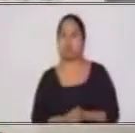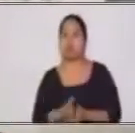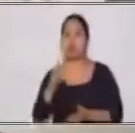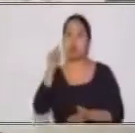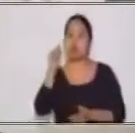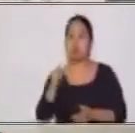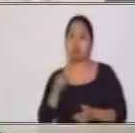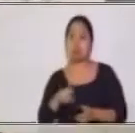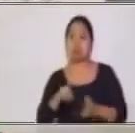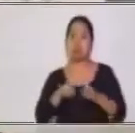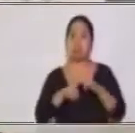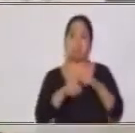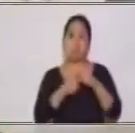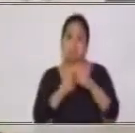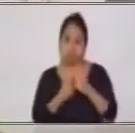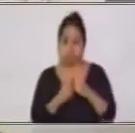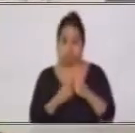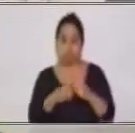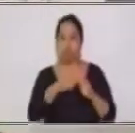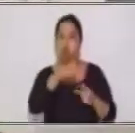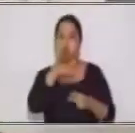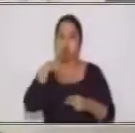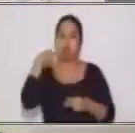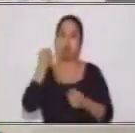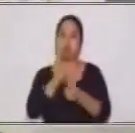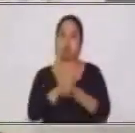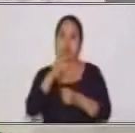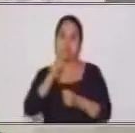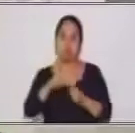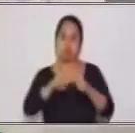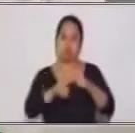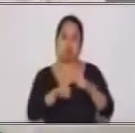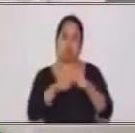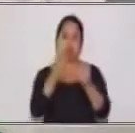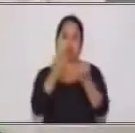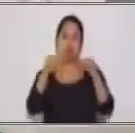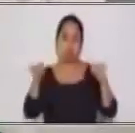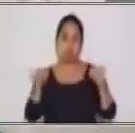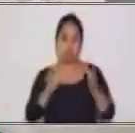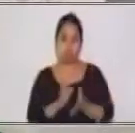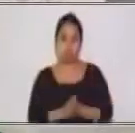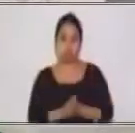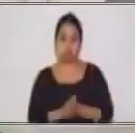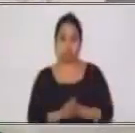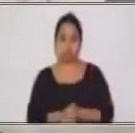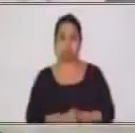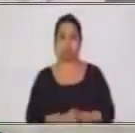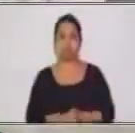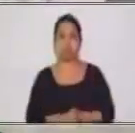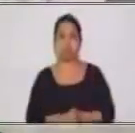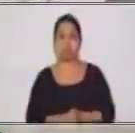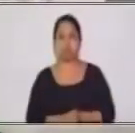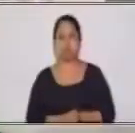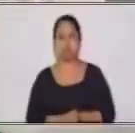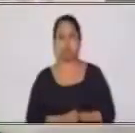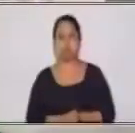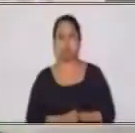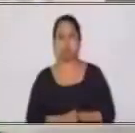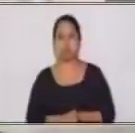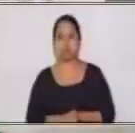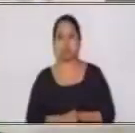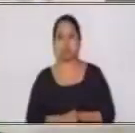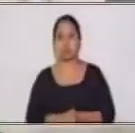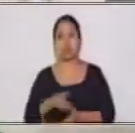surgir el romanticismo. Entonces, un dato muy interesante de decir, América nació romántica. Entonces,